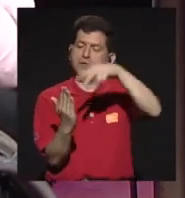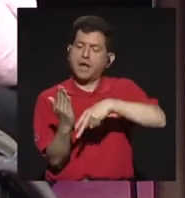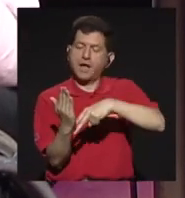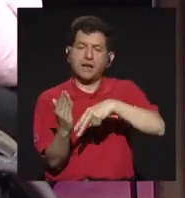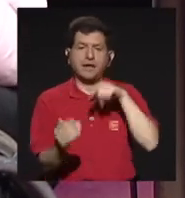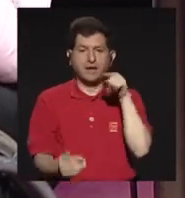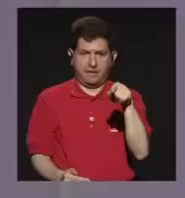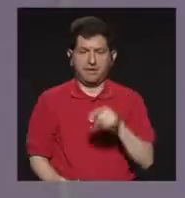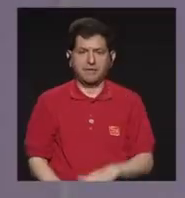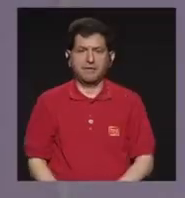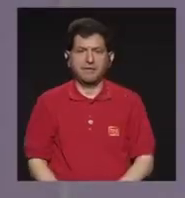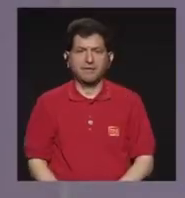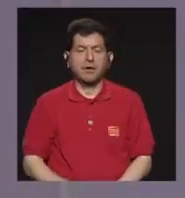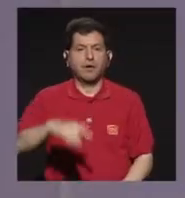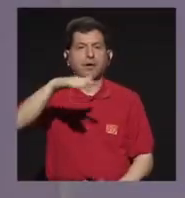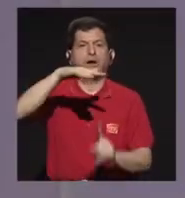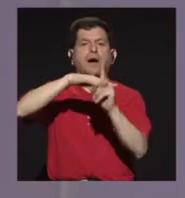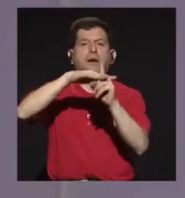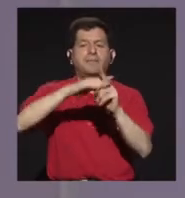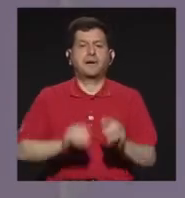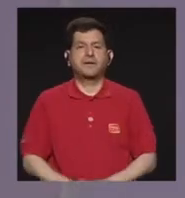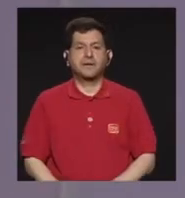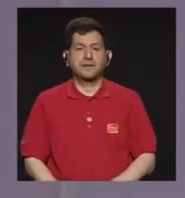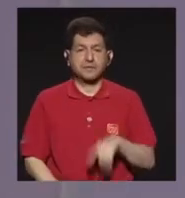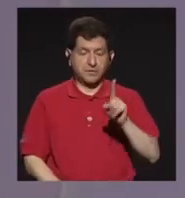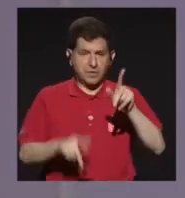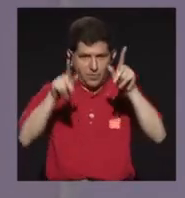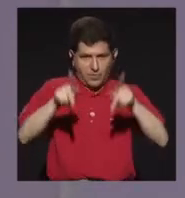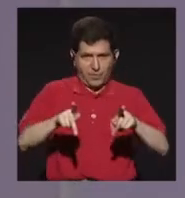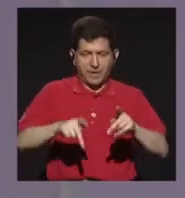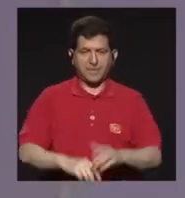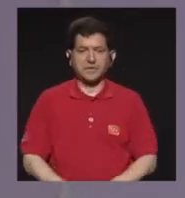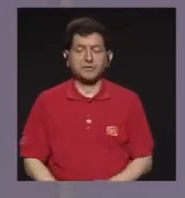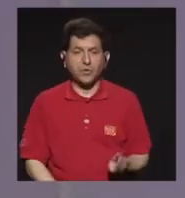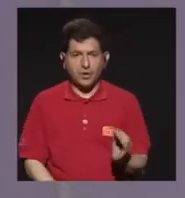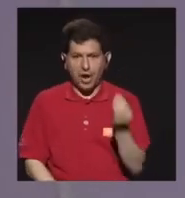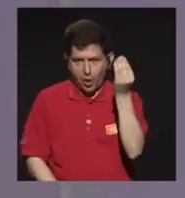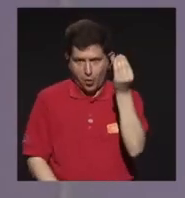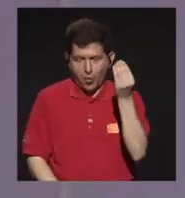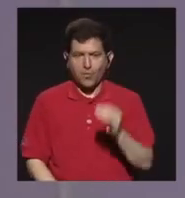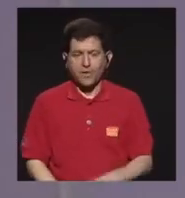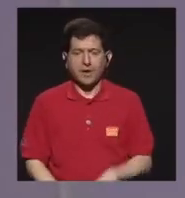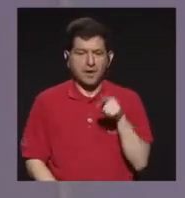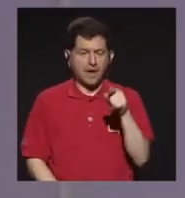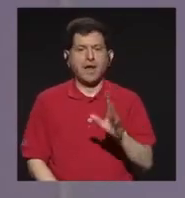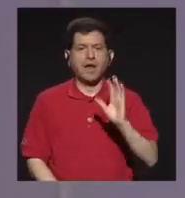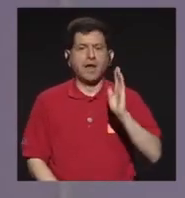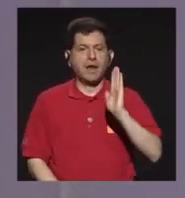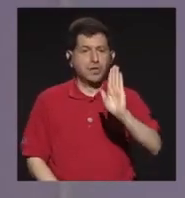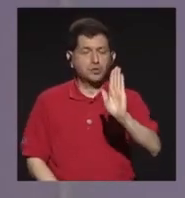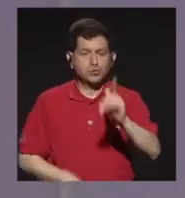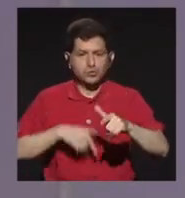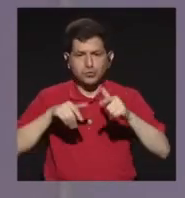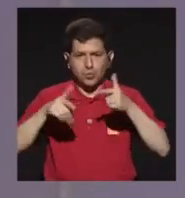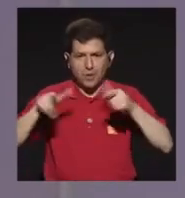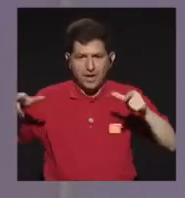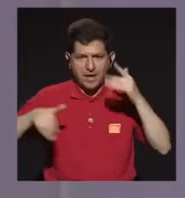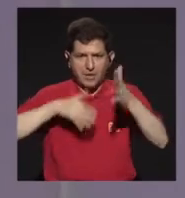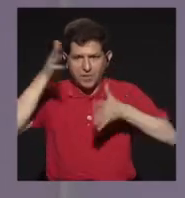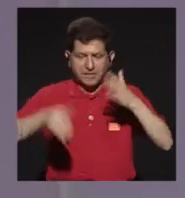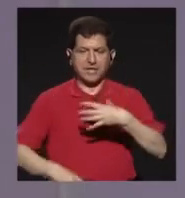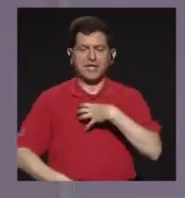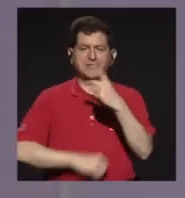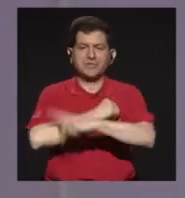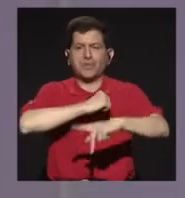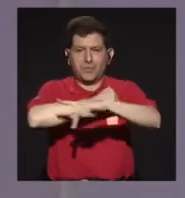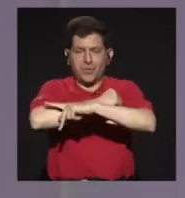esa tarjeta aparece un compañero, una compañera joven hablando en su lengua de señas de acuerdo a su país,